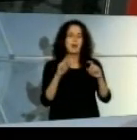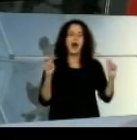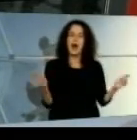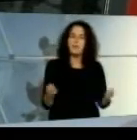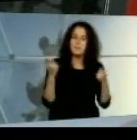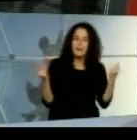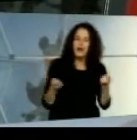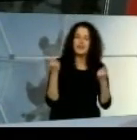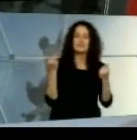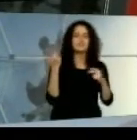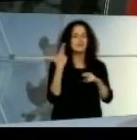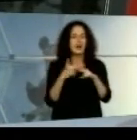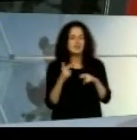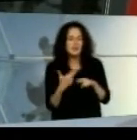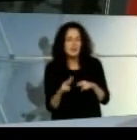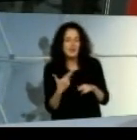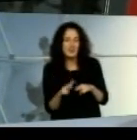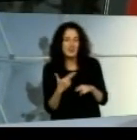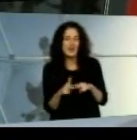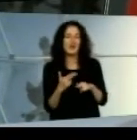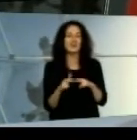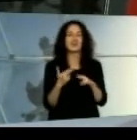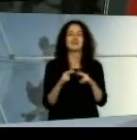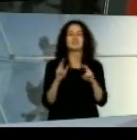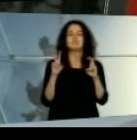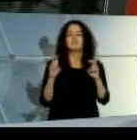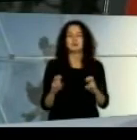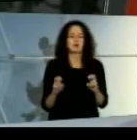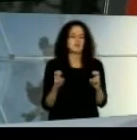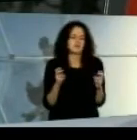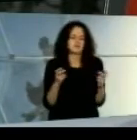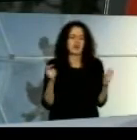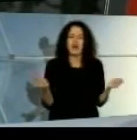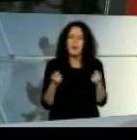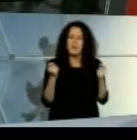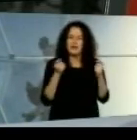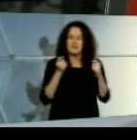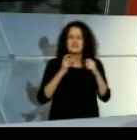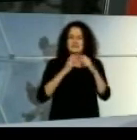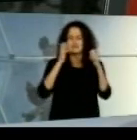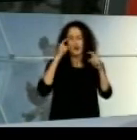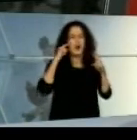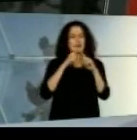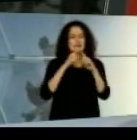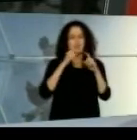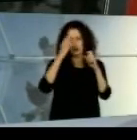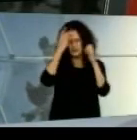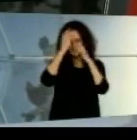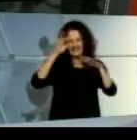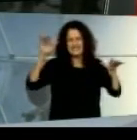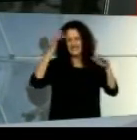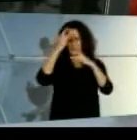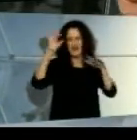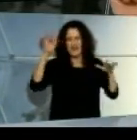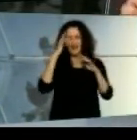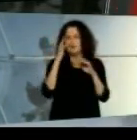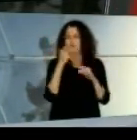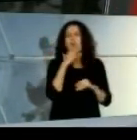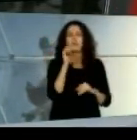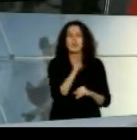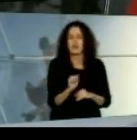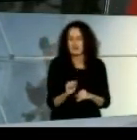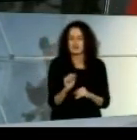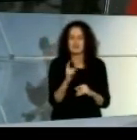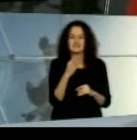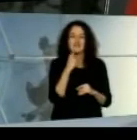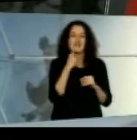las actividades. Lanzan unas campañas de sensibilidad preciosas, es decir, un sordo es casi como tú, lo